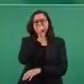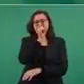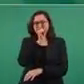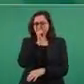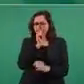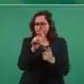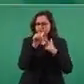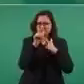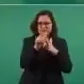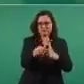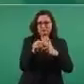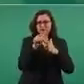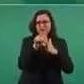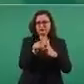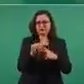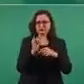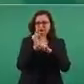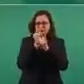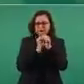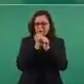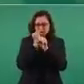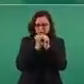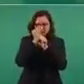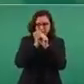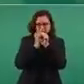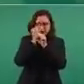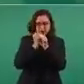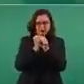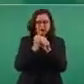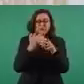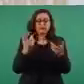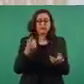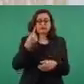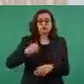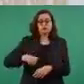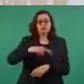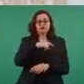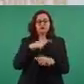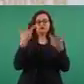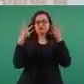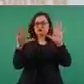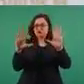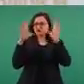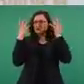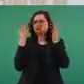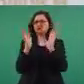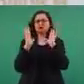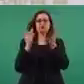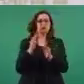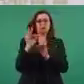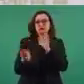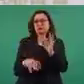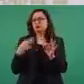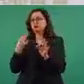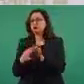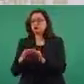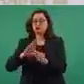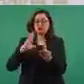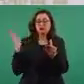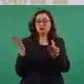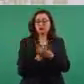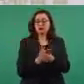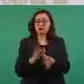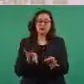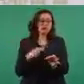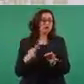queremos actuar de manera irresponsable, no se trata de decir